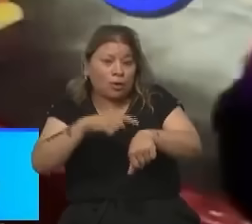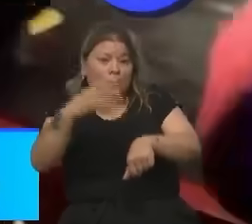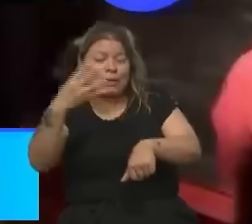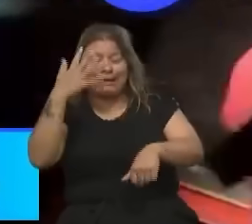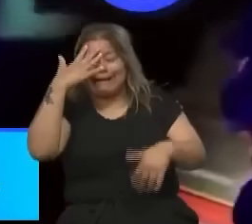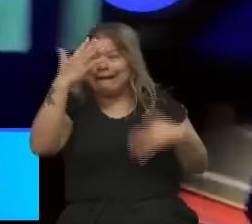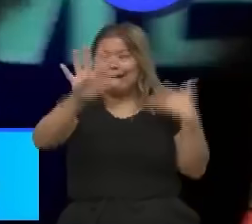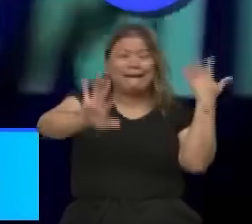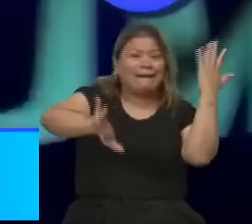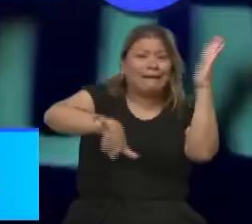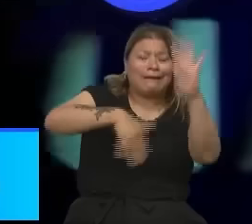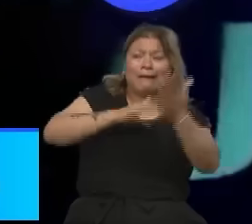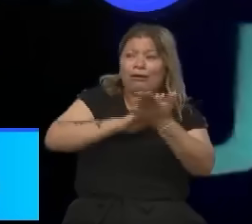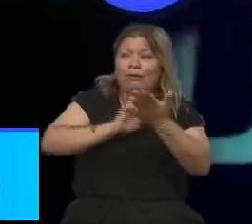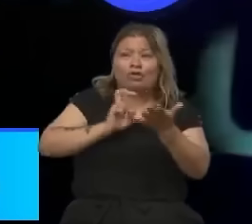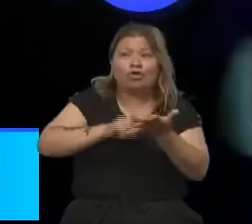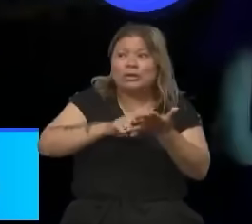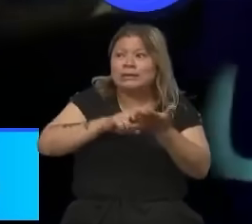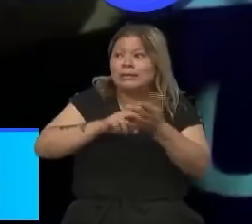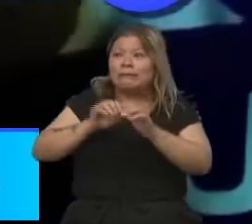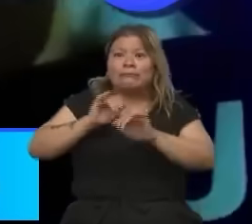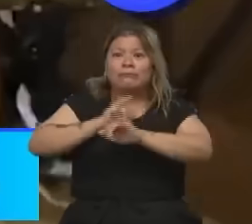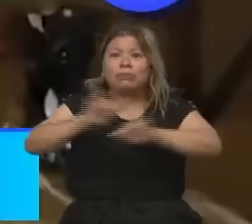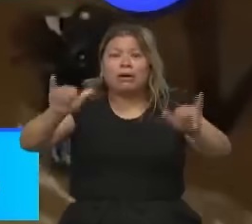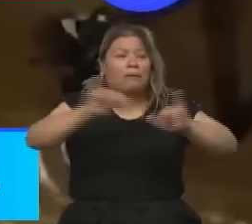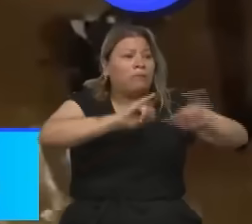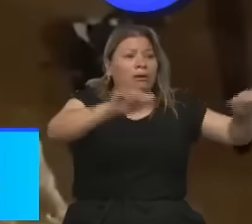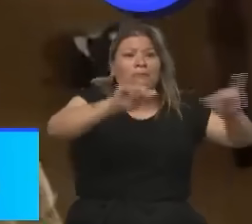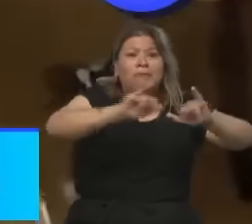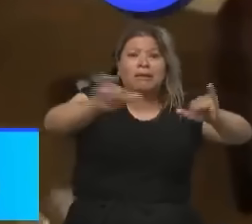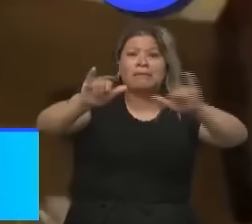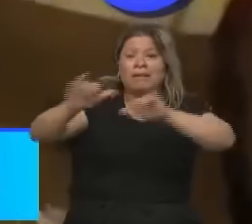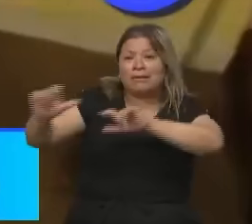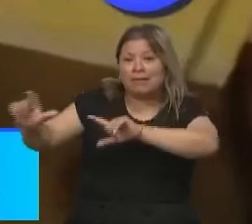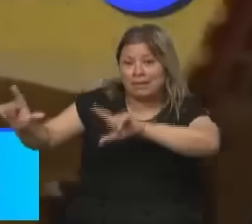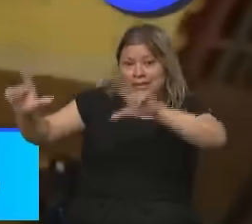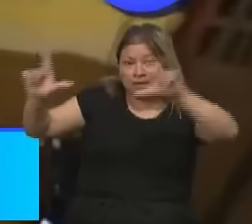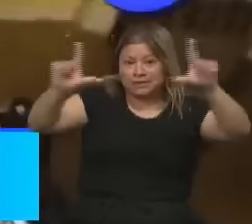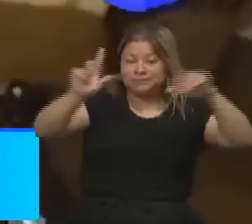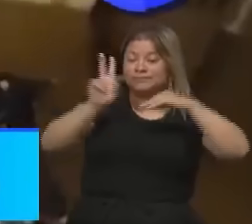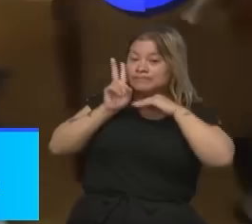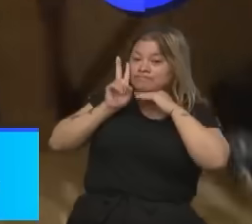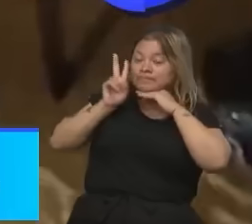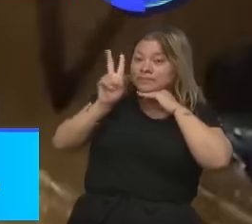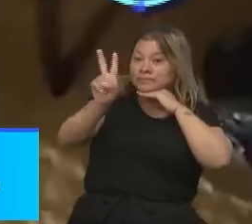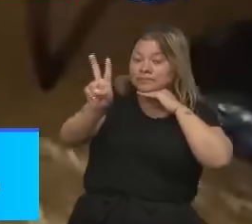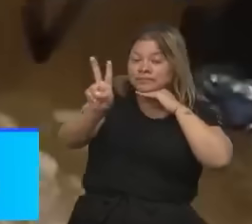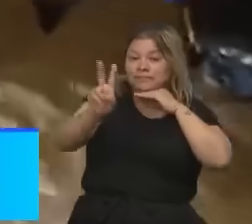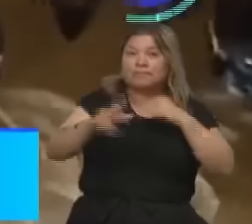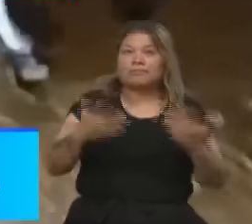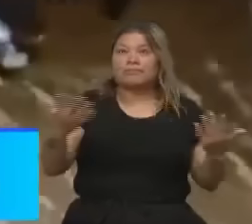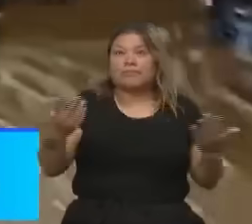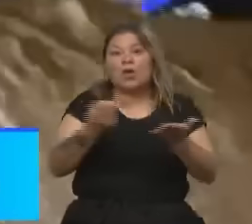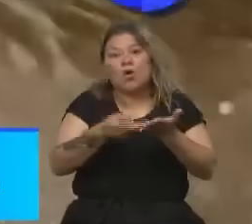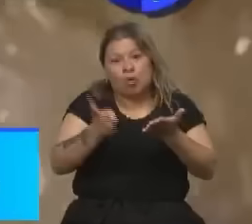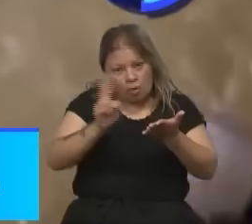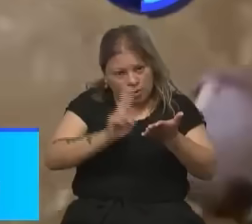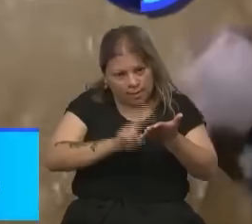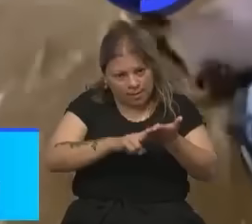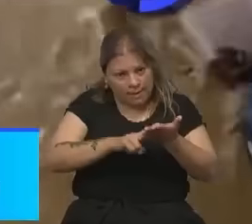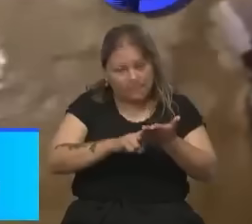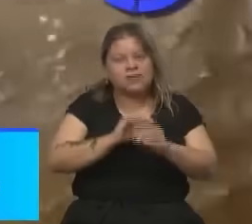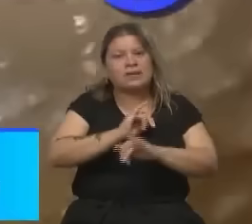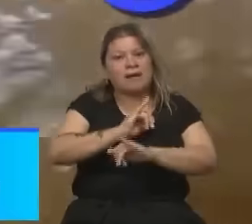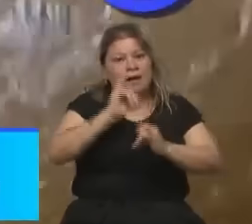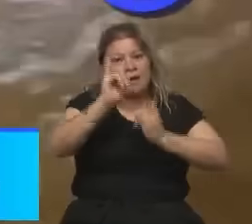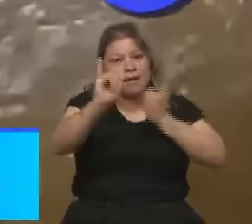absoluto, empezaban a llegar noticias por todos lados. Las imágenes que están compartiendo y que estamos viendo en este momento, lo repito, en el centro, en la